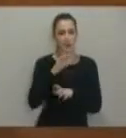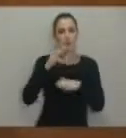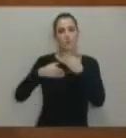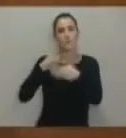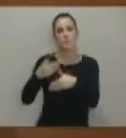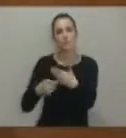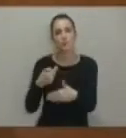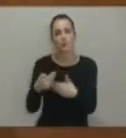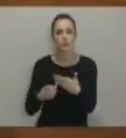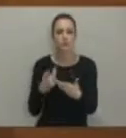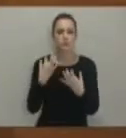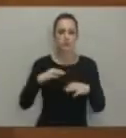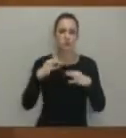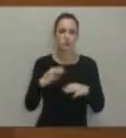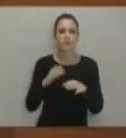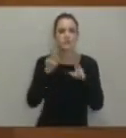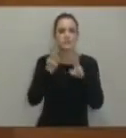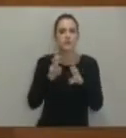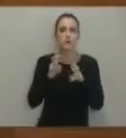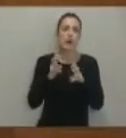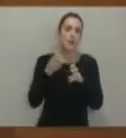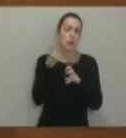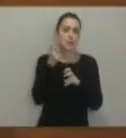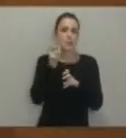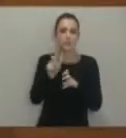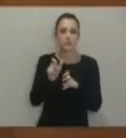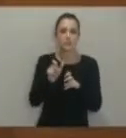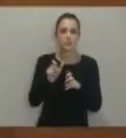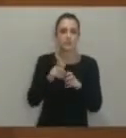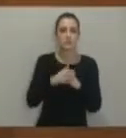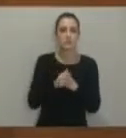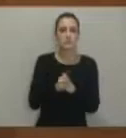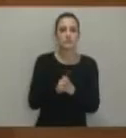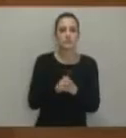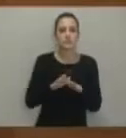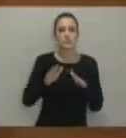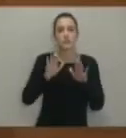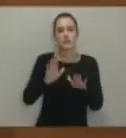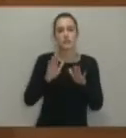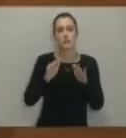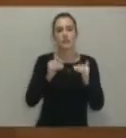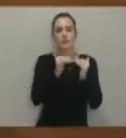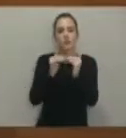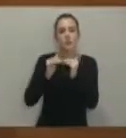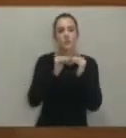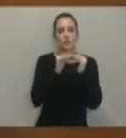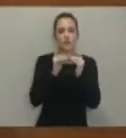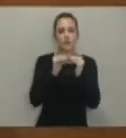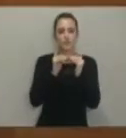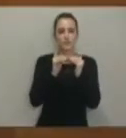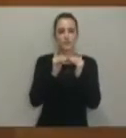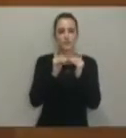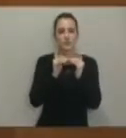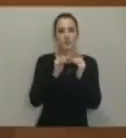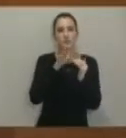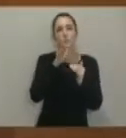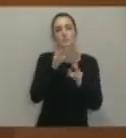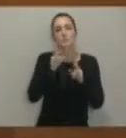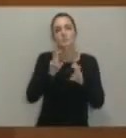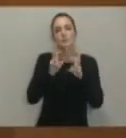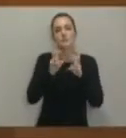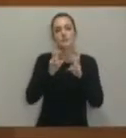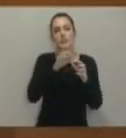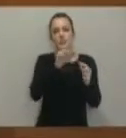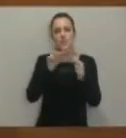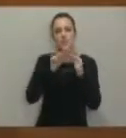criterio del precio es el imperante y, por supuesto, no en condiciones de igualdad. Más allá de lo que se pueda discutir este criterio, no